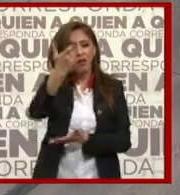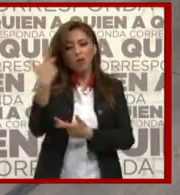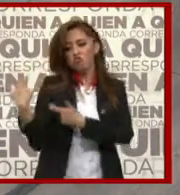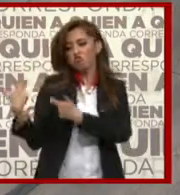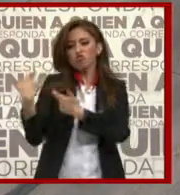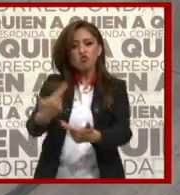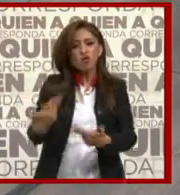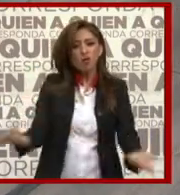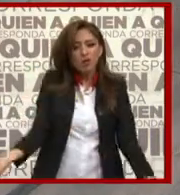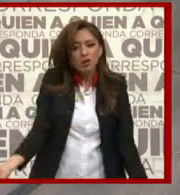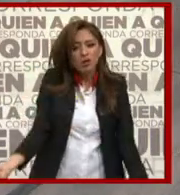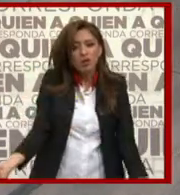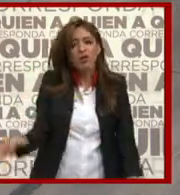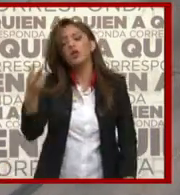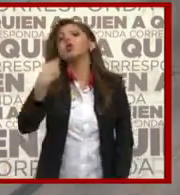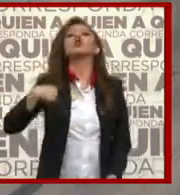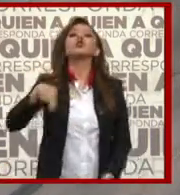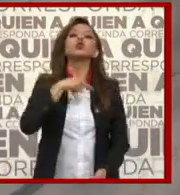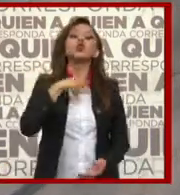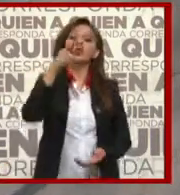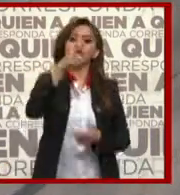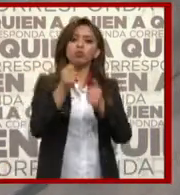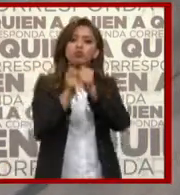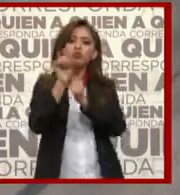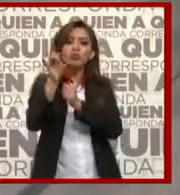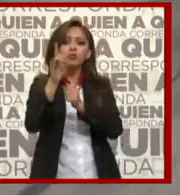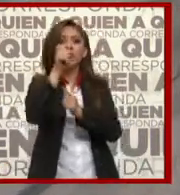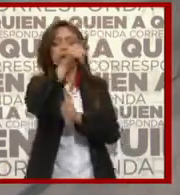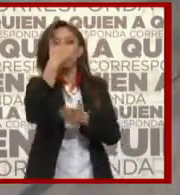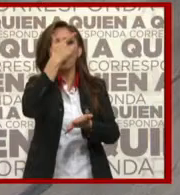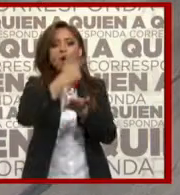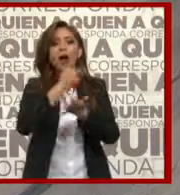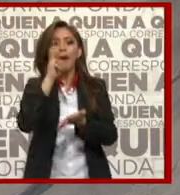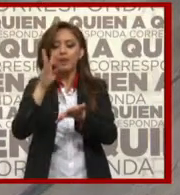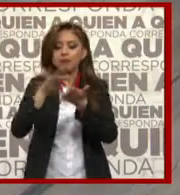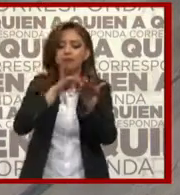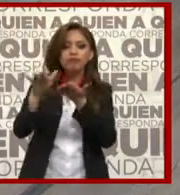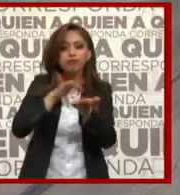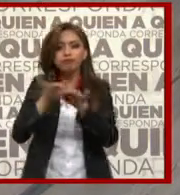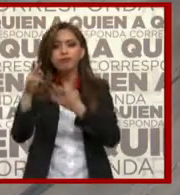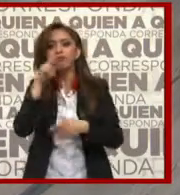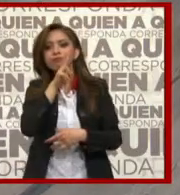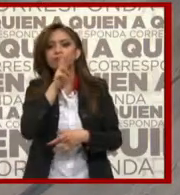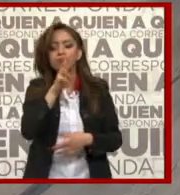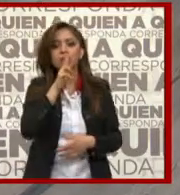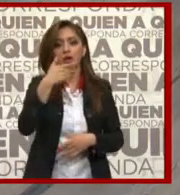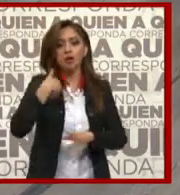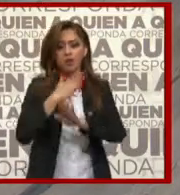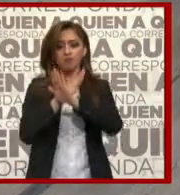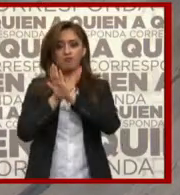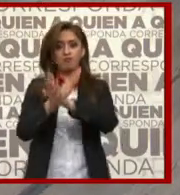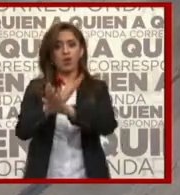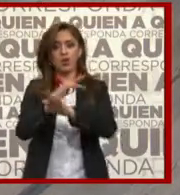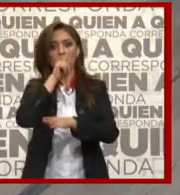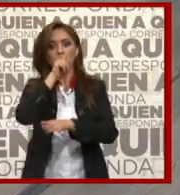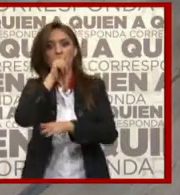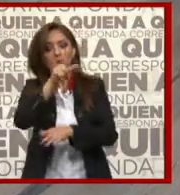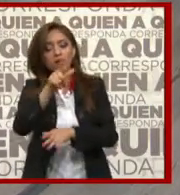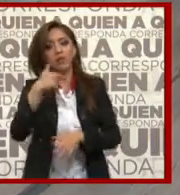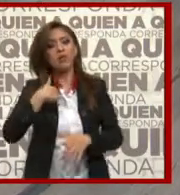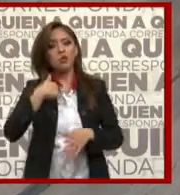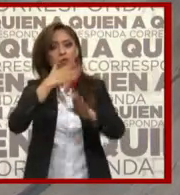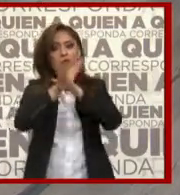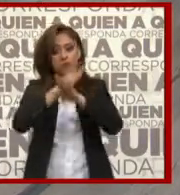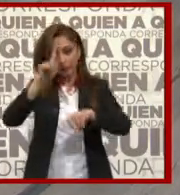regalan eh Hay que hacer una lucha Tú escribes y que Jorge te conteste a ver quién quién va leyendo más me tiene bloqueado en Twitter que me desbloquee porque yo le escribo le